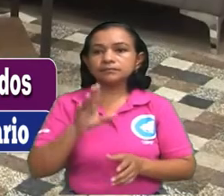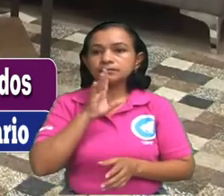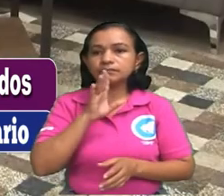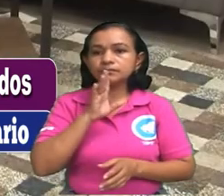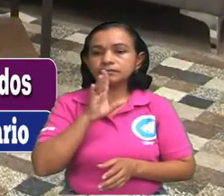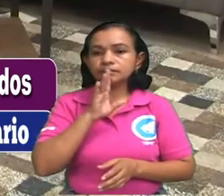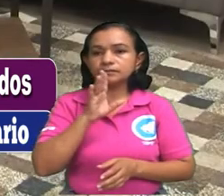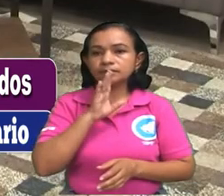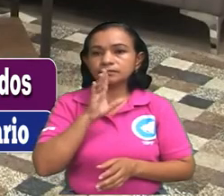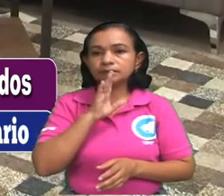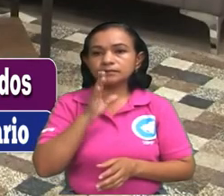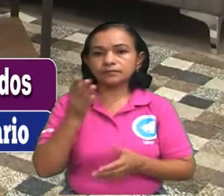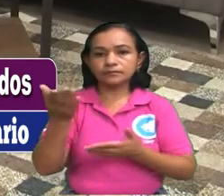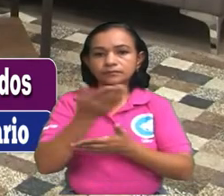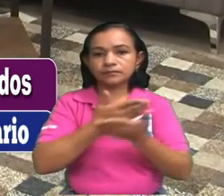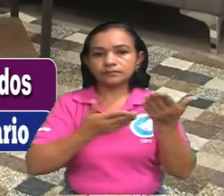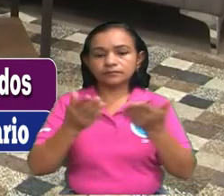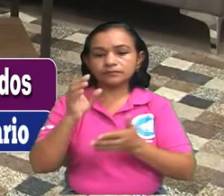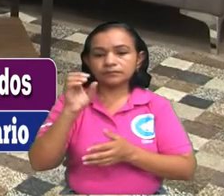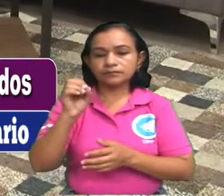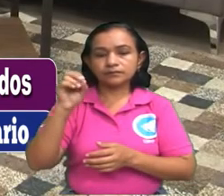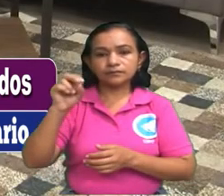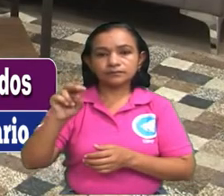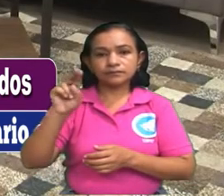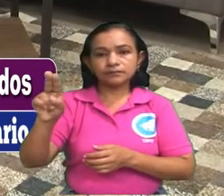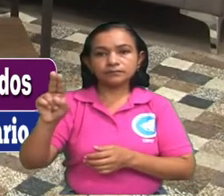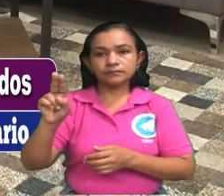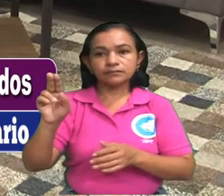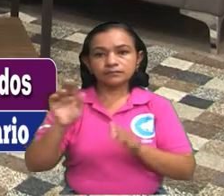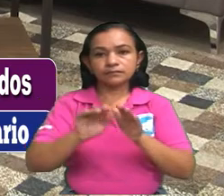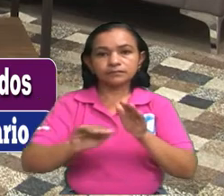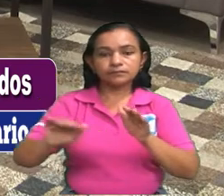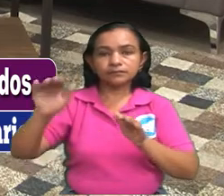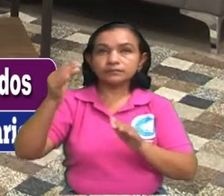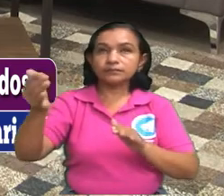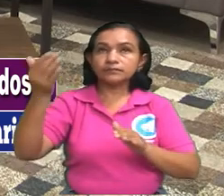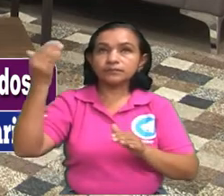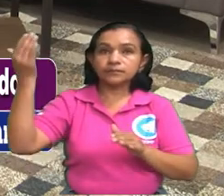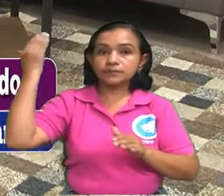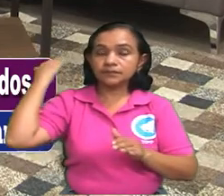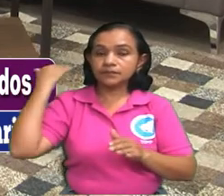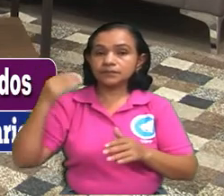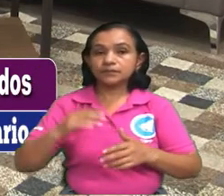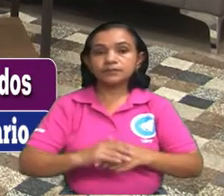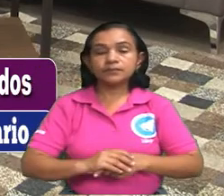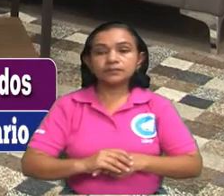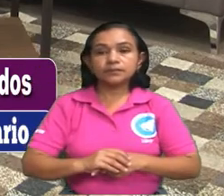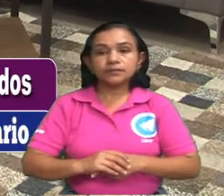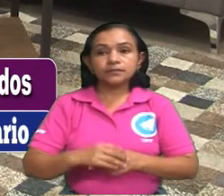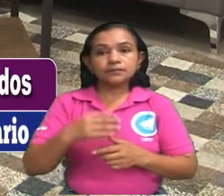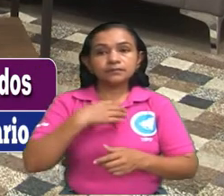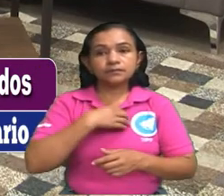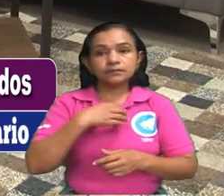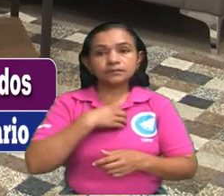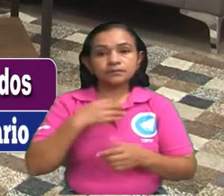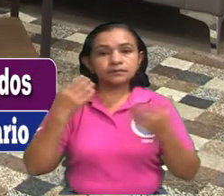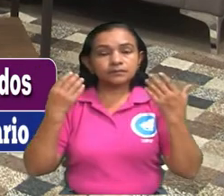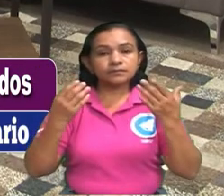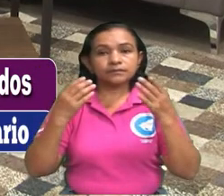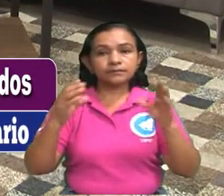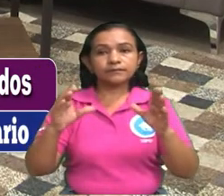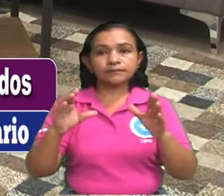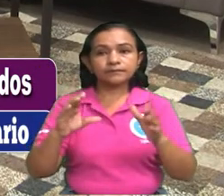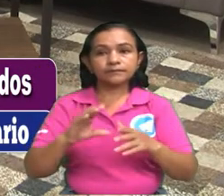los tantos discursos que compartieron Naciones Unidas, pero que ha trascendido en historia por su preeminencia, pero también por esas cosas